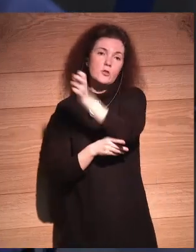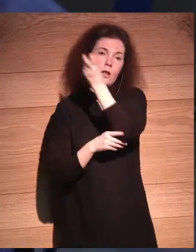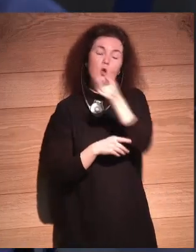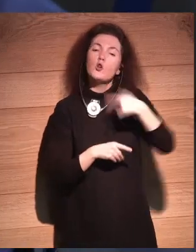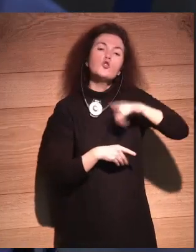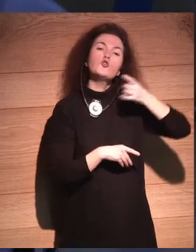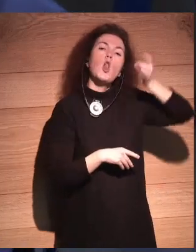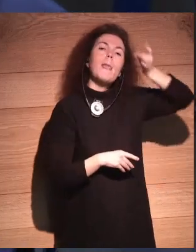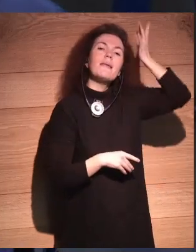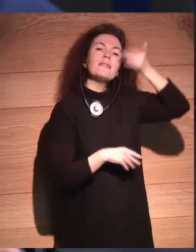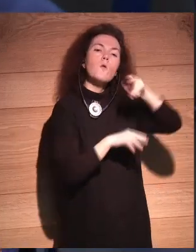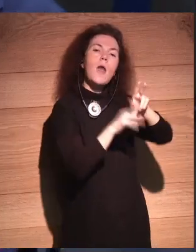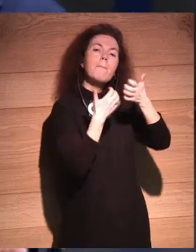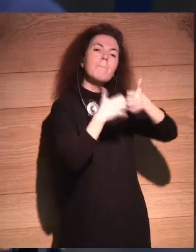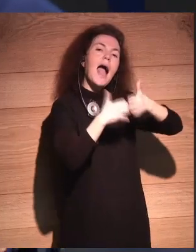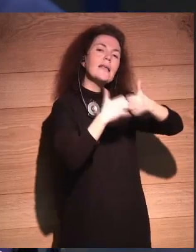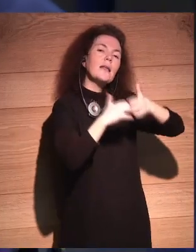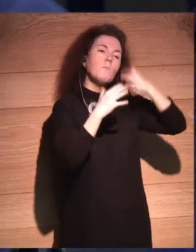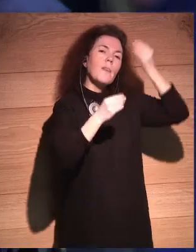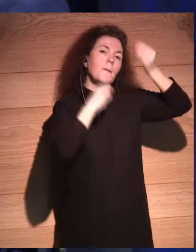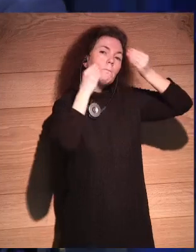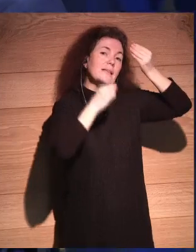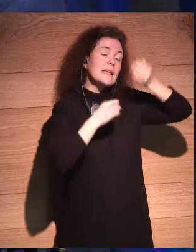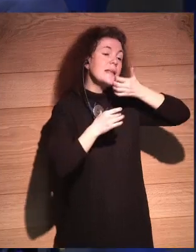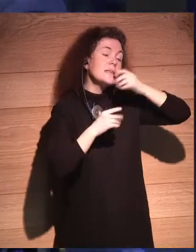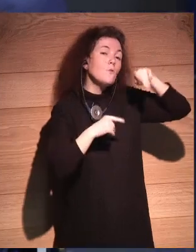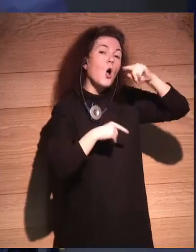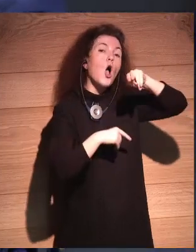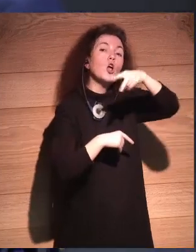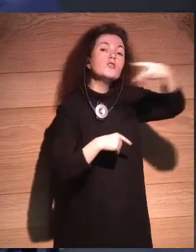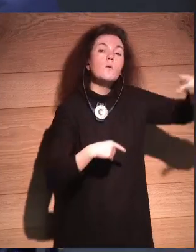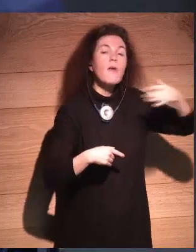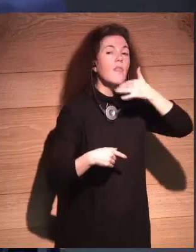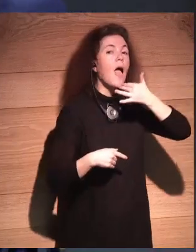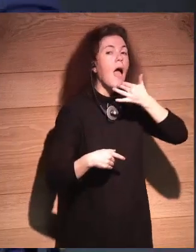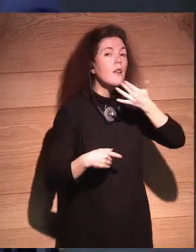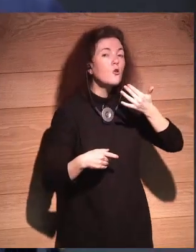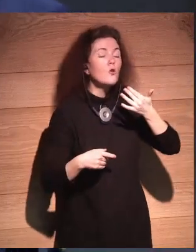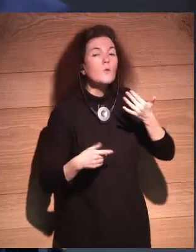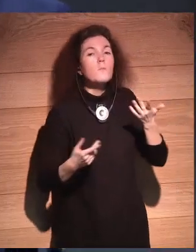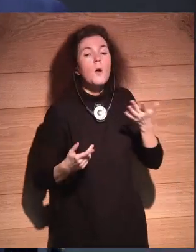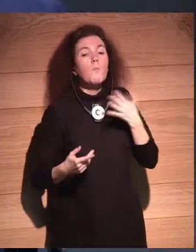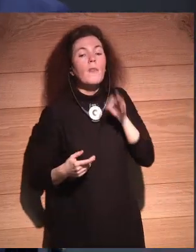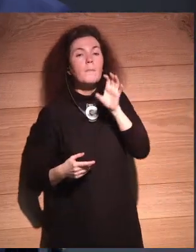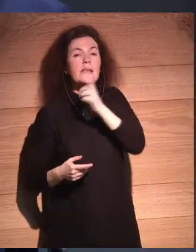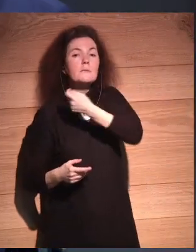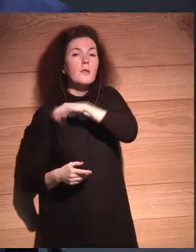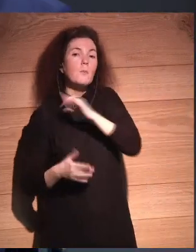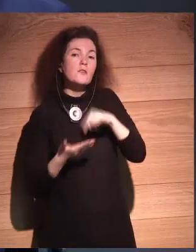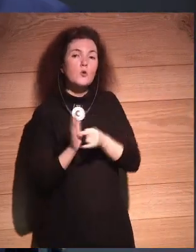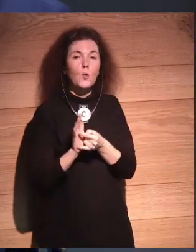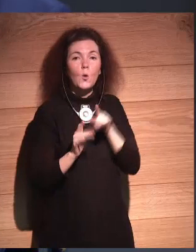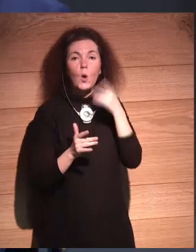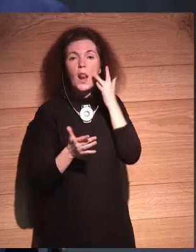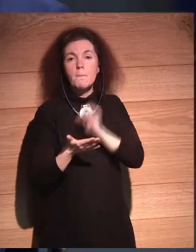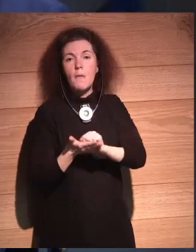estamos inventando una máquina que puede pensar y si hay alguna consecuencia, a lo mejor el Estado español puede solucionarlo, puede limpiarlo